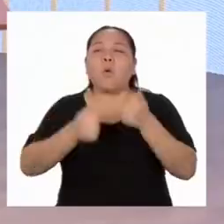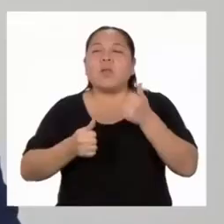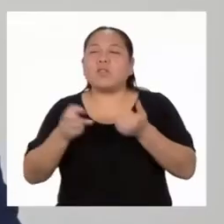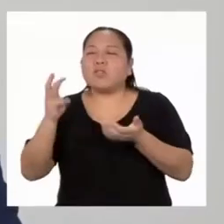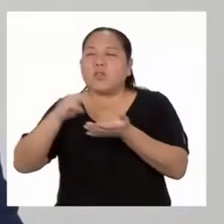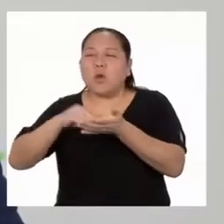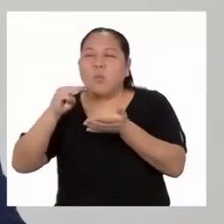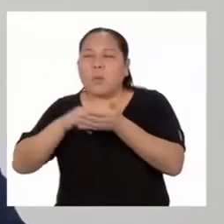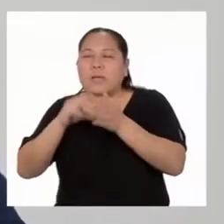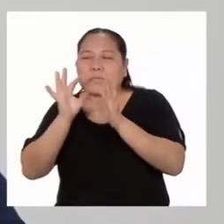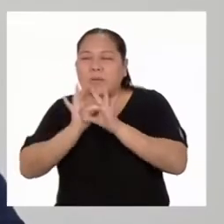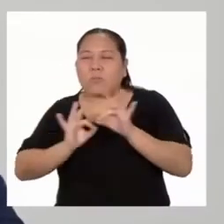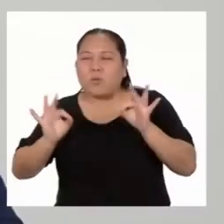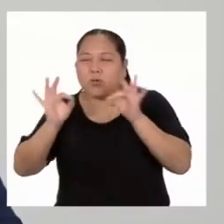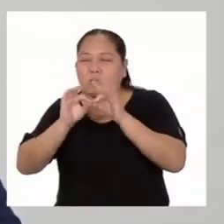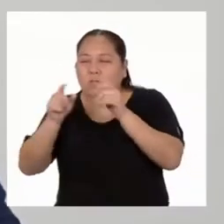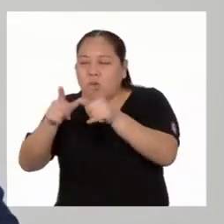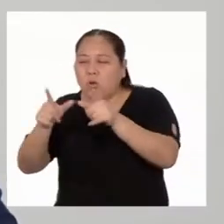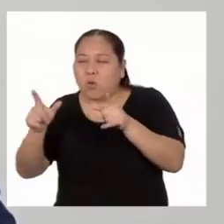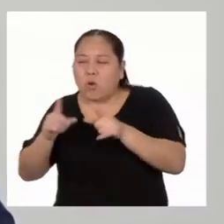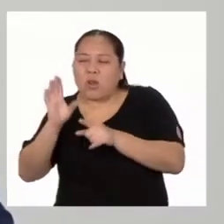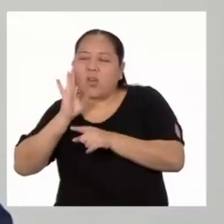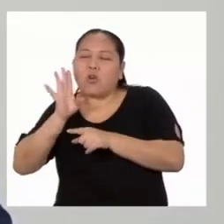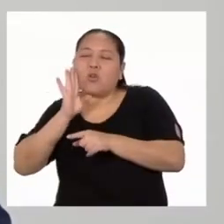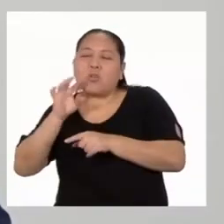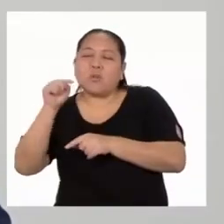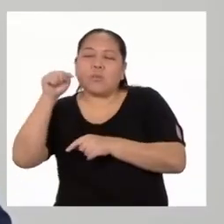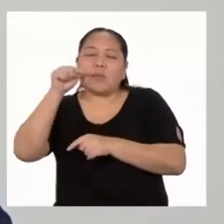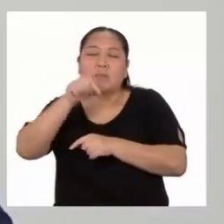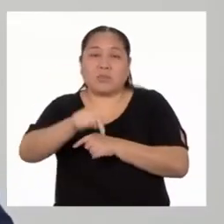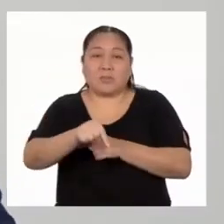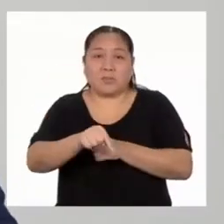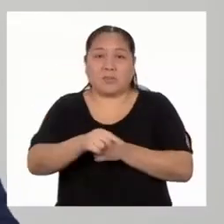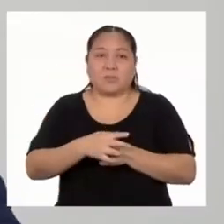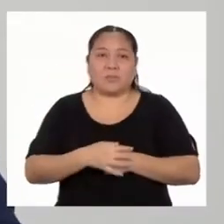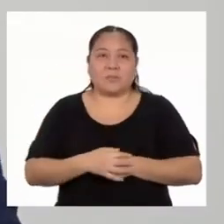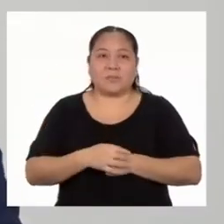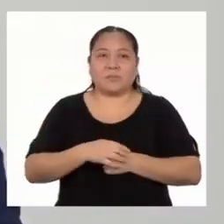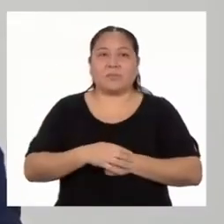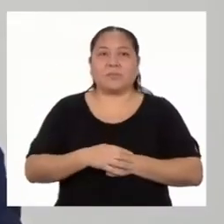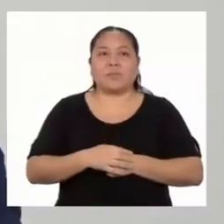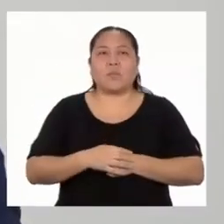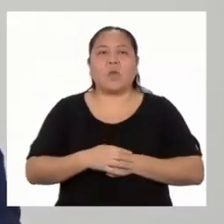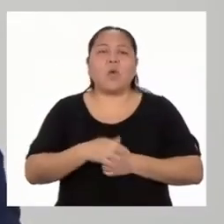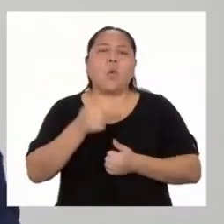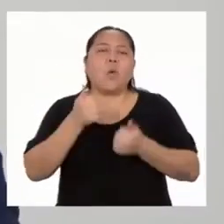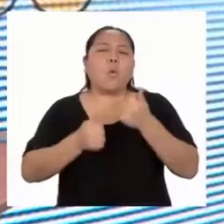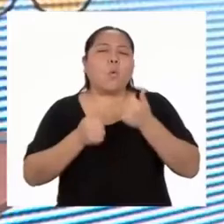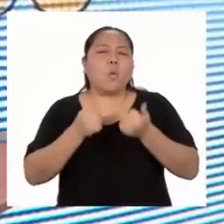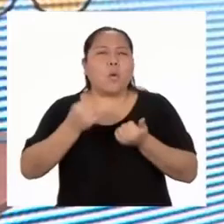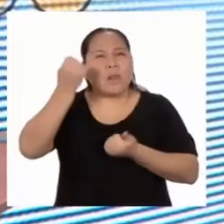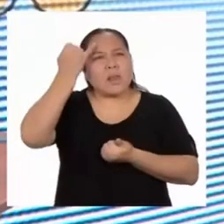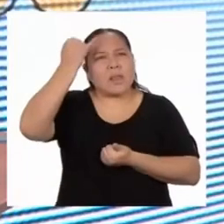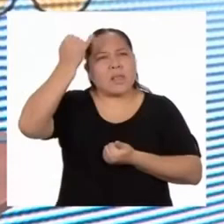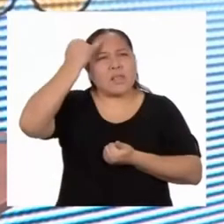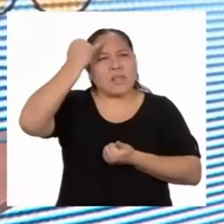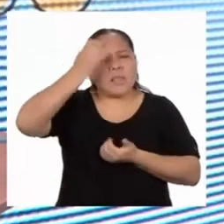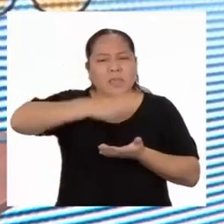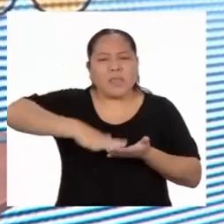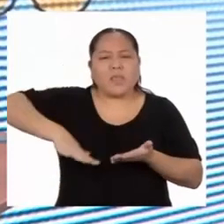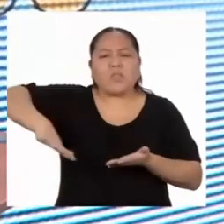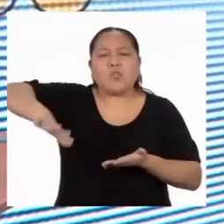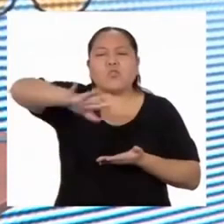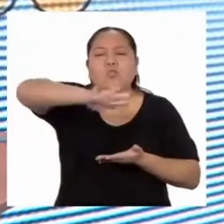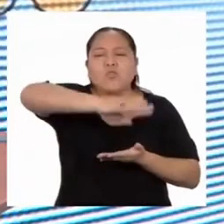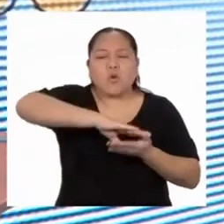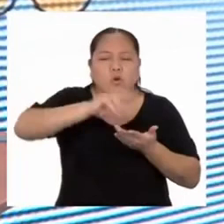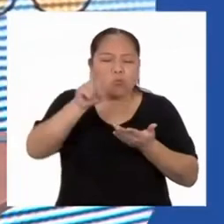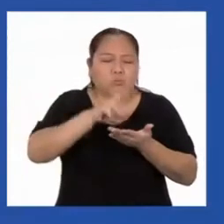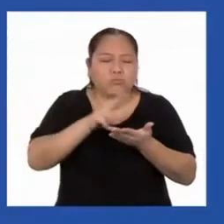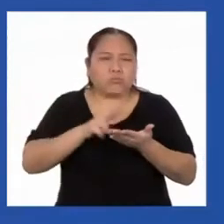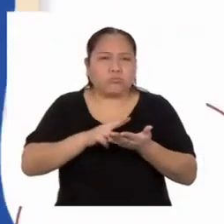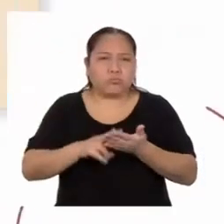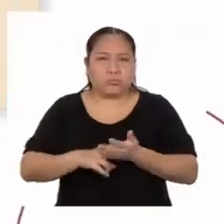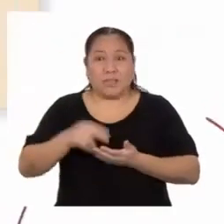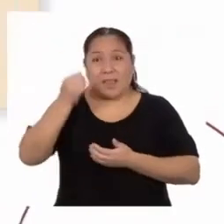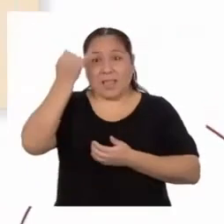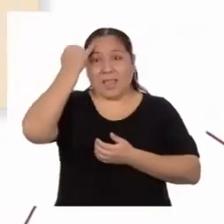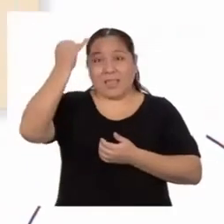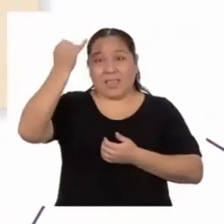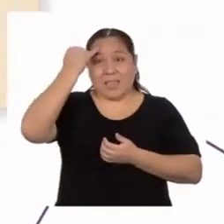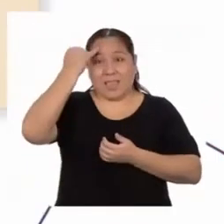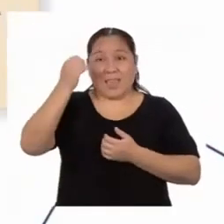país. ¿Y cuál sería la idea principal de todo el texto? La idea principal